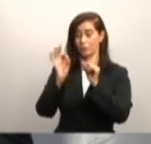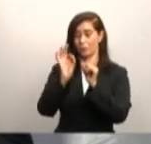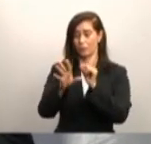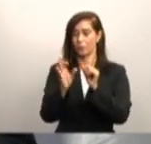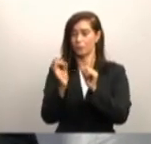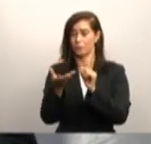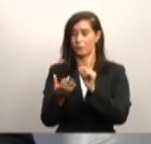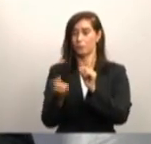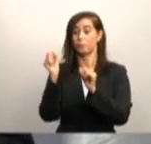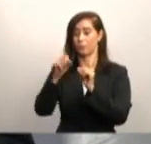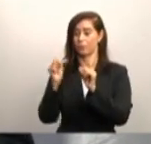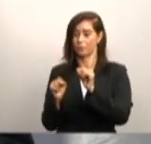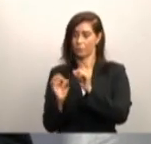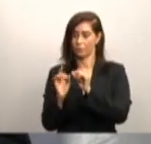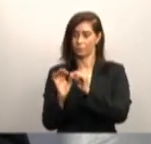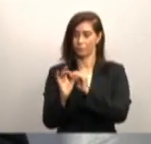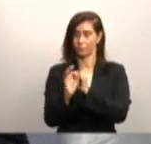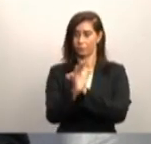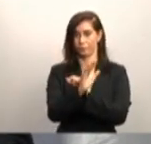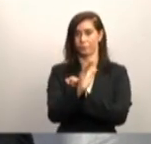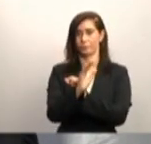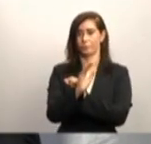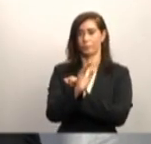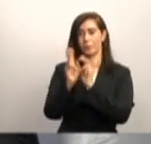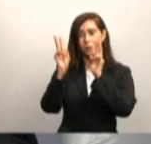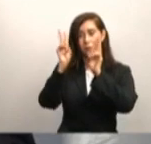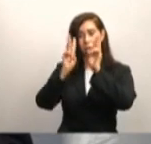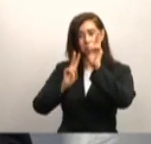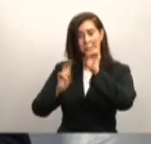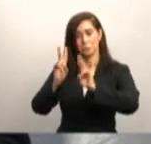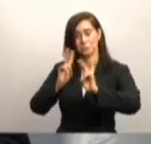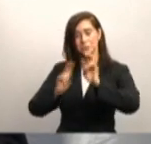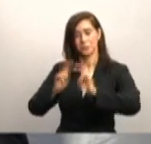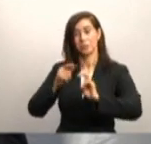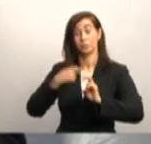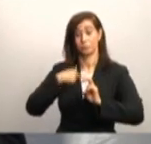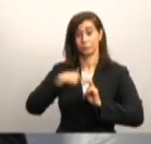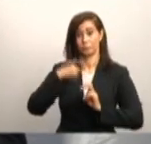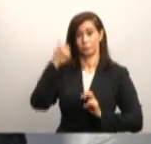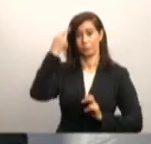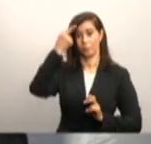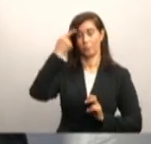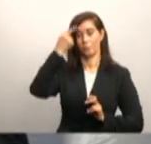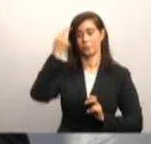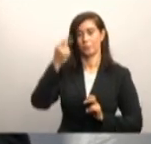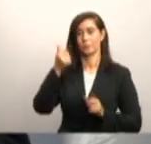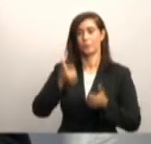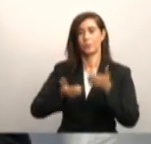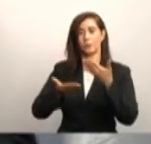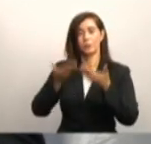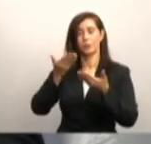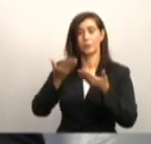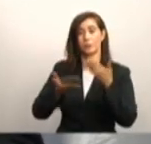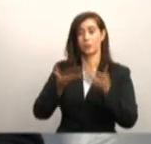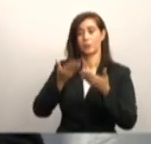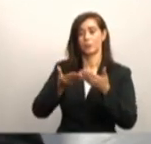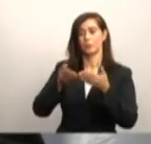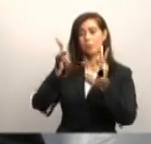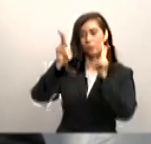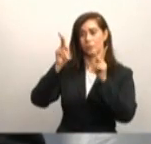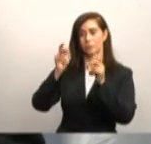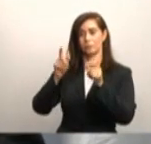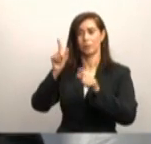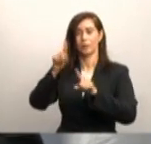presentado, revelan, desde mi punto de vista, de que algo provocado ha habido en este